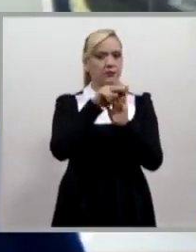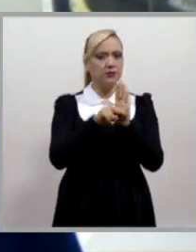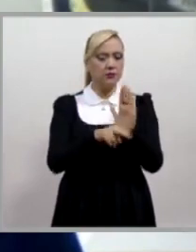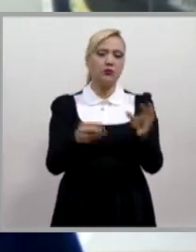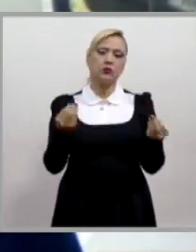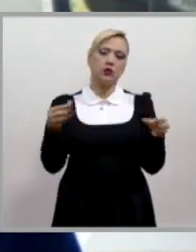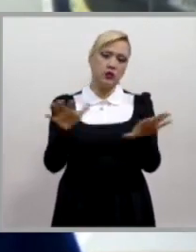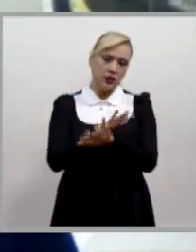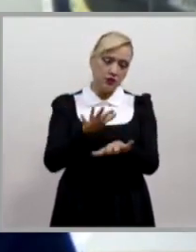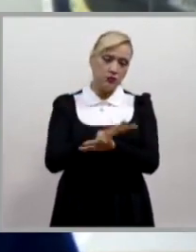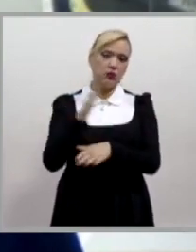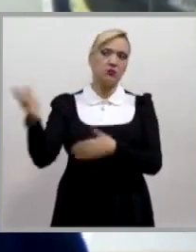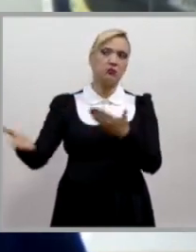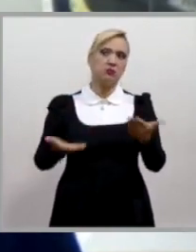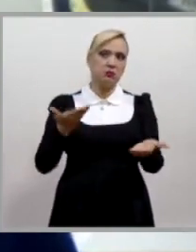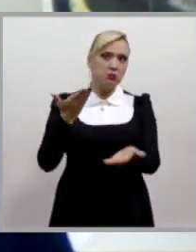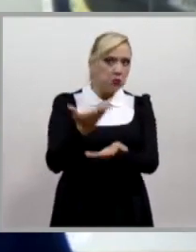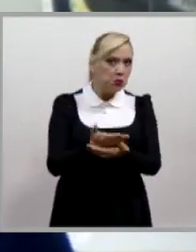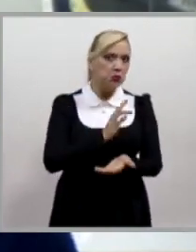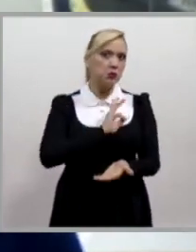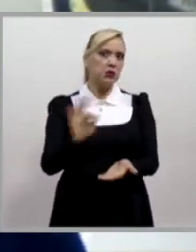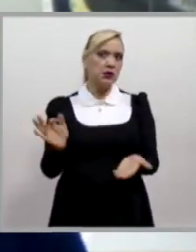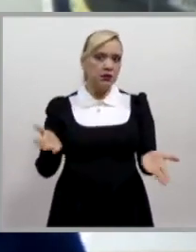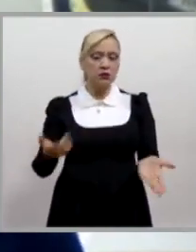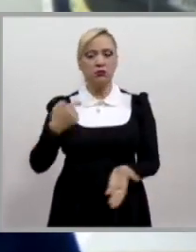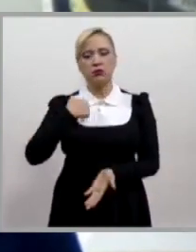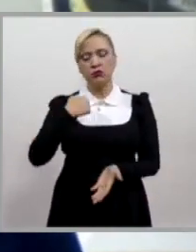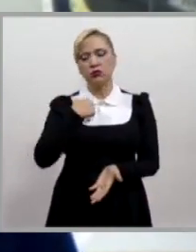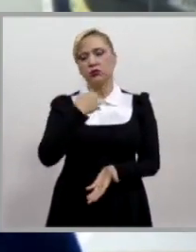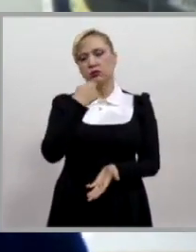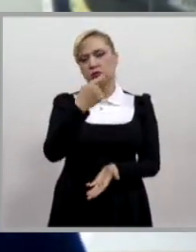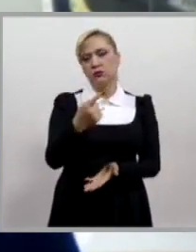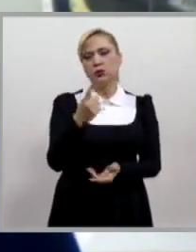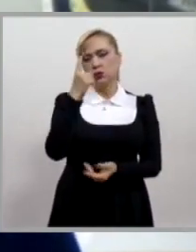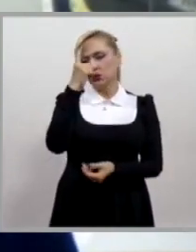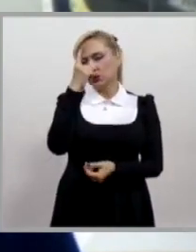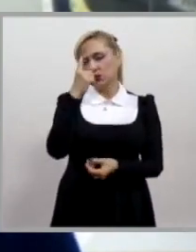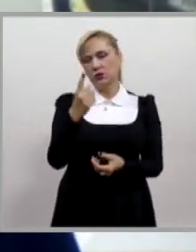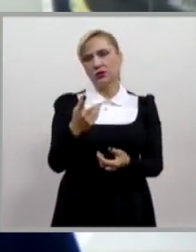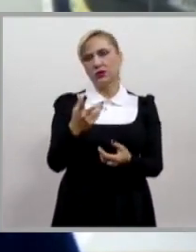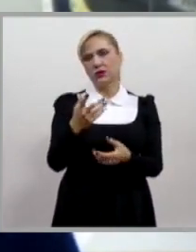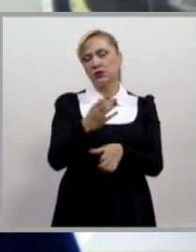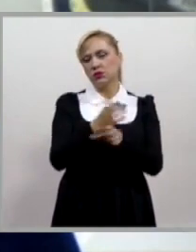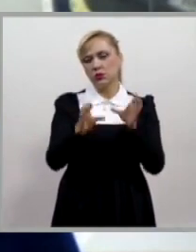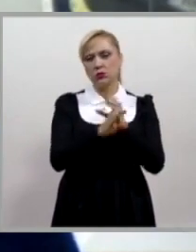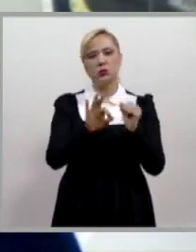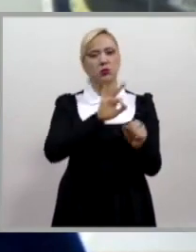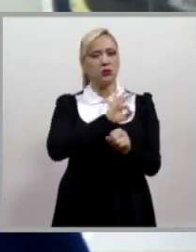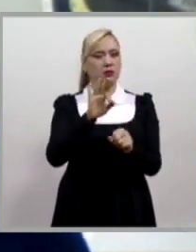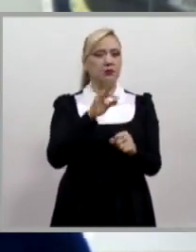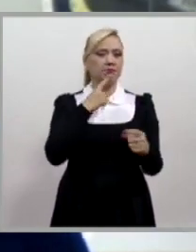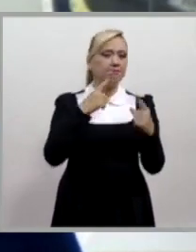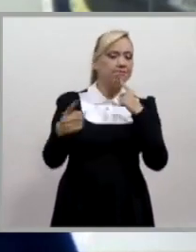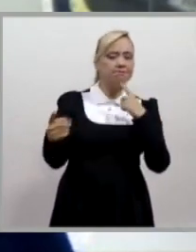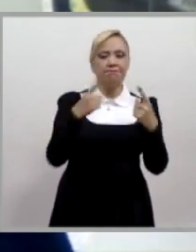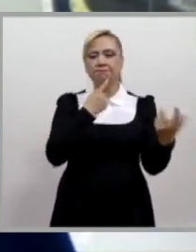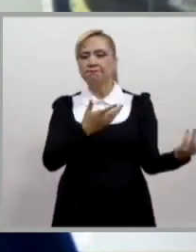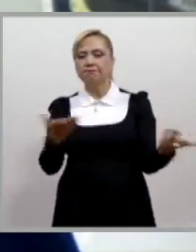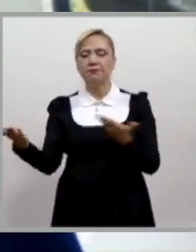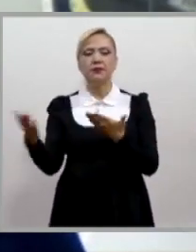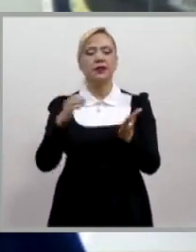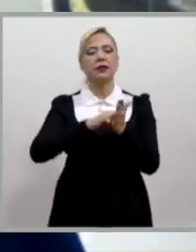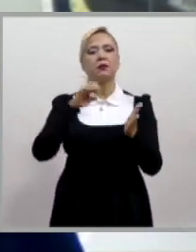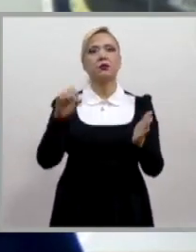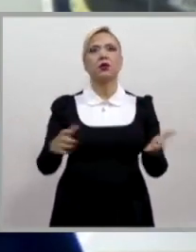cambios, muchas propuestas que se pueden hacer. Yo personalmente sostengo que una de las muchas cosas que se podrían discutir es, por ejemplo,